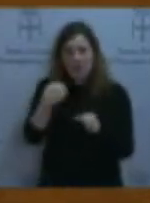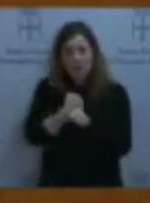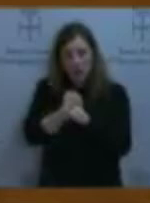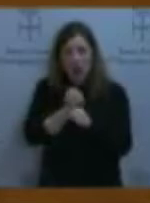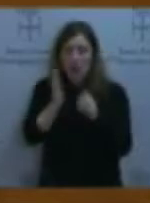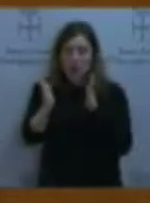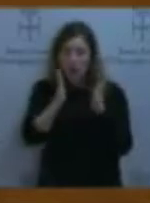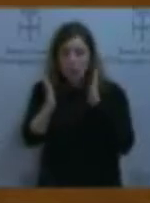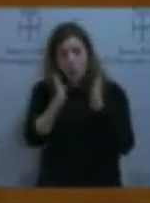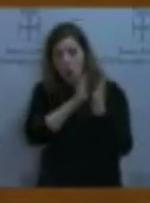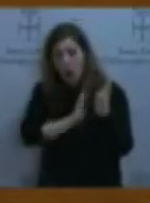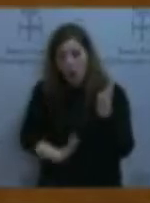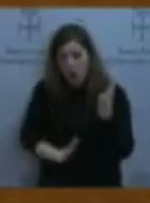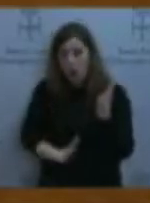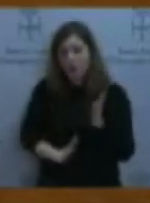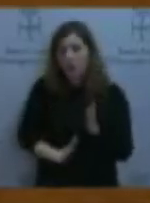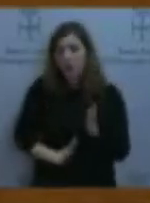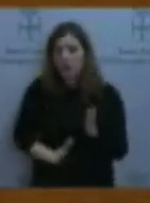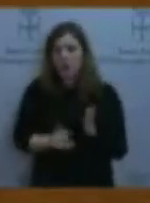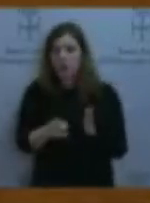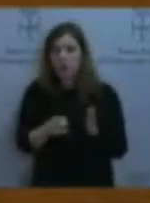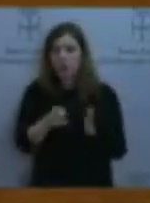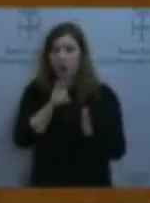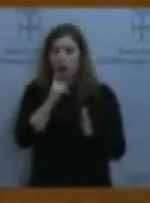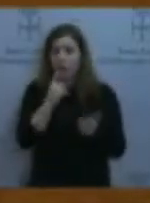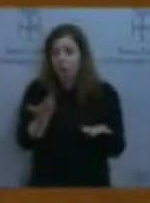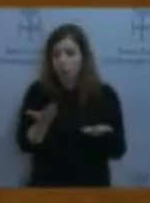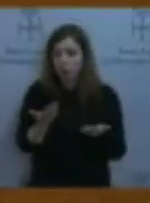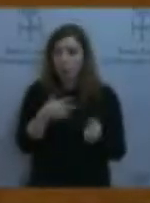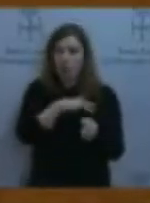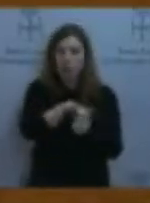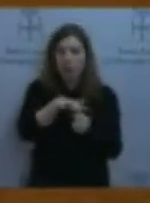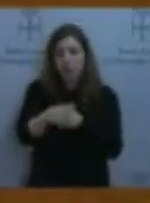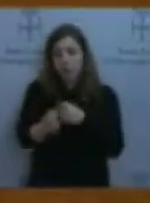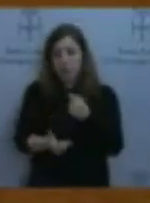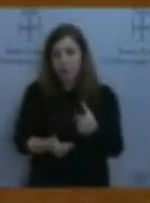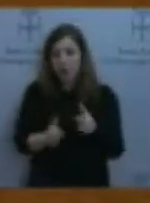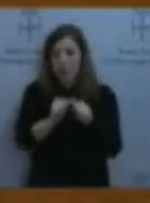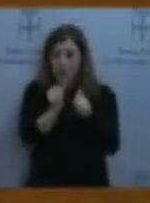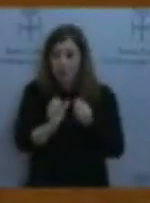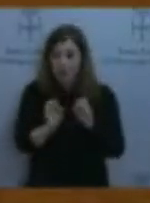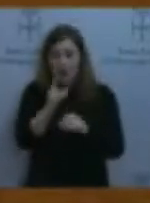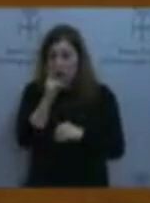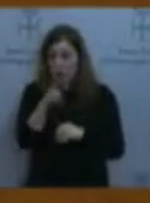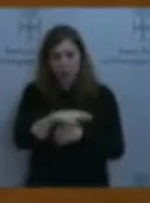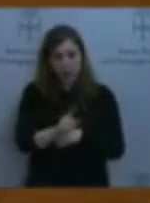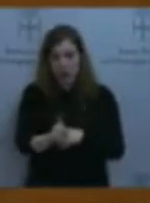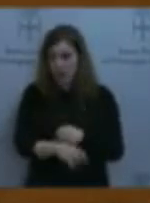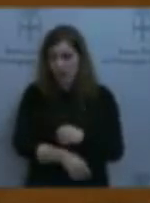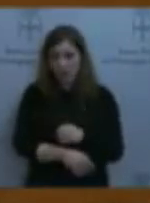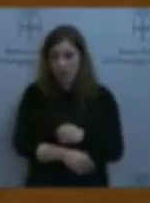con esto iban tirando, ¿no? Iban cubriendo. Pero resulta que esta fórmula ya non val. Esta fórmula está obsoleta, aparte de ser injusta, por